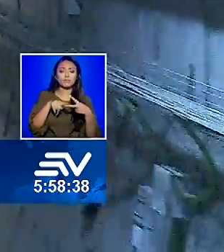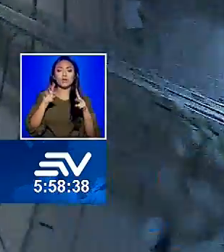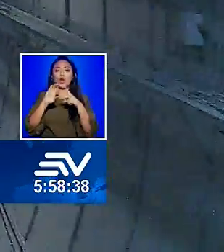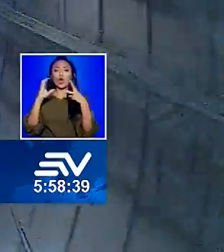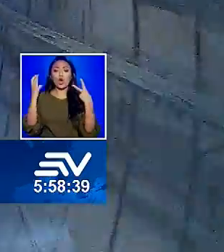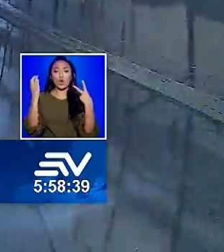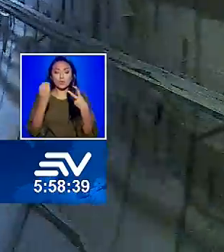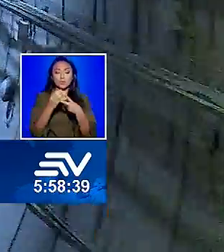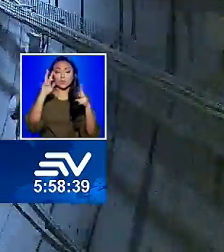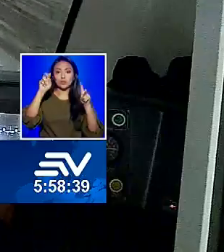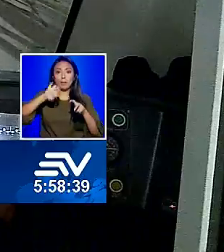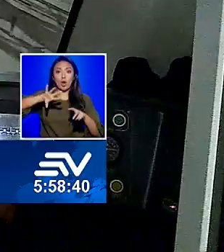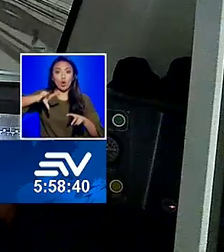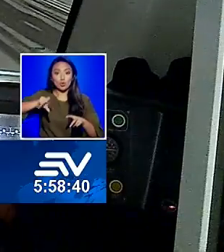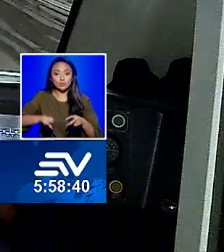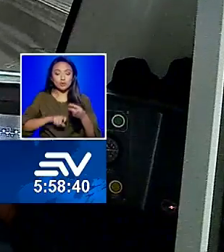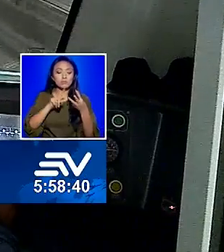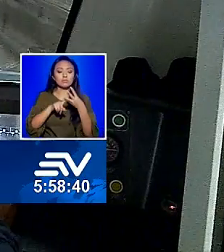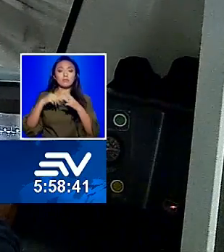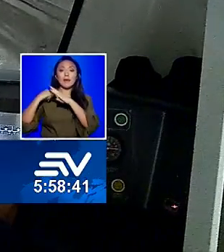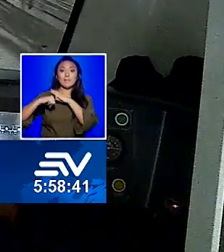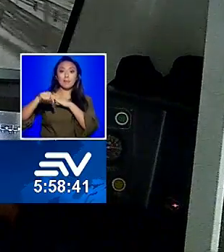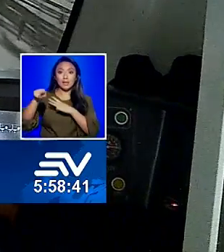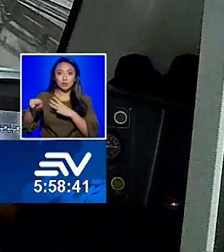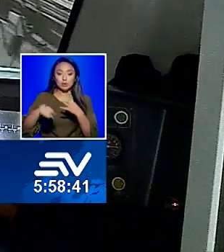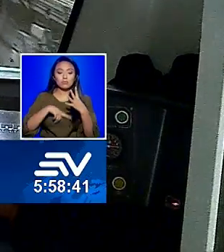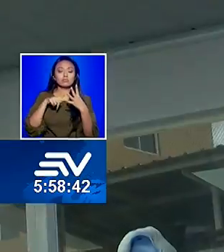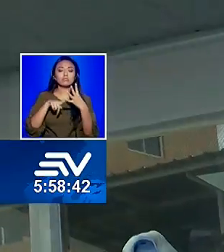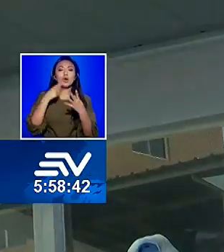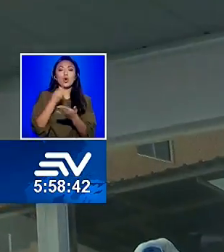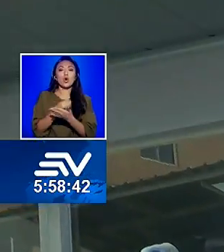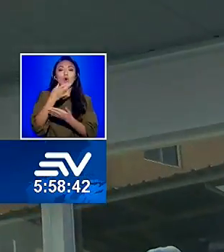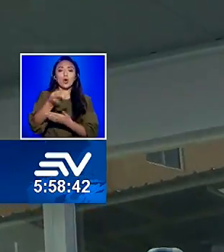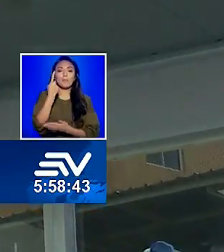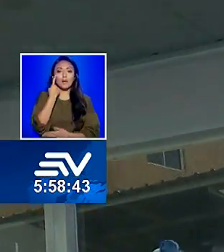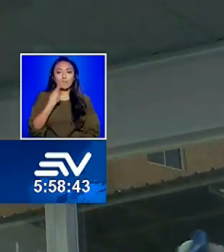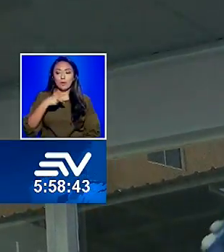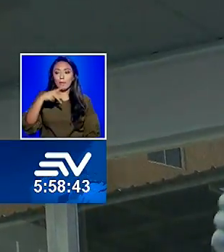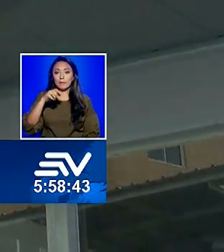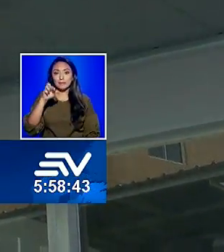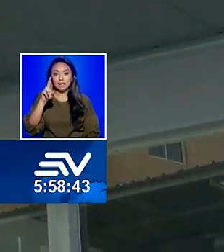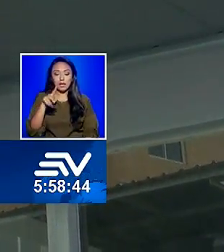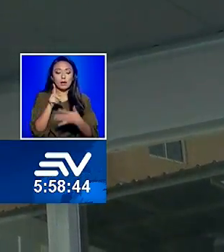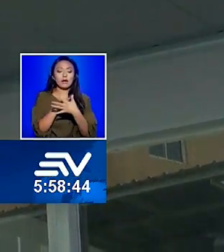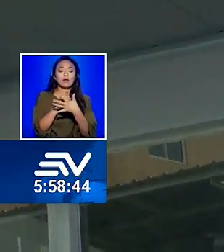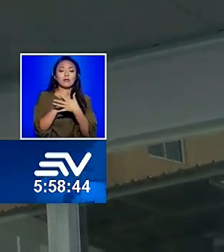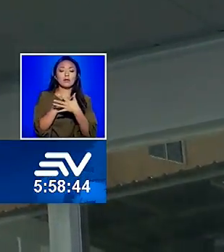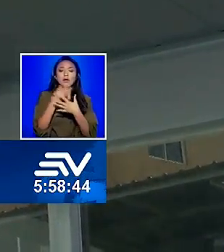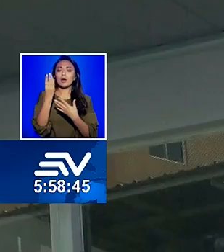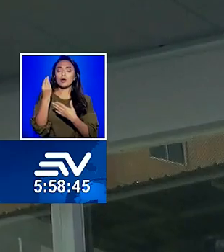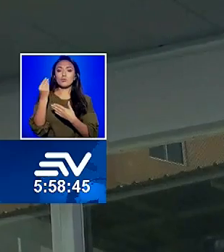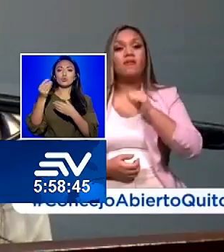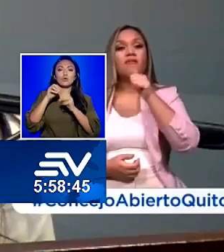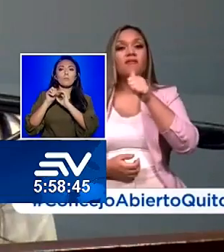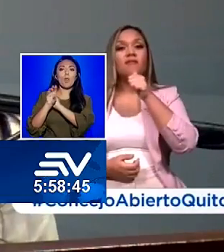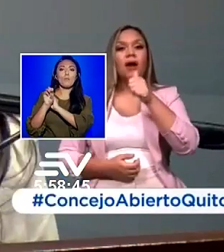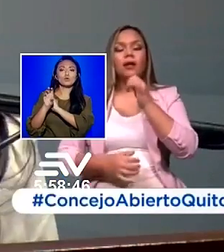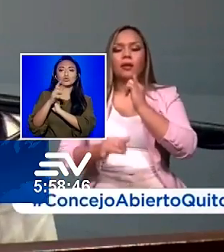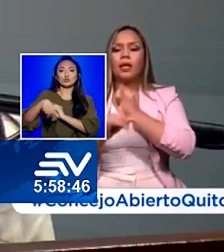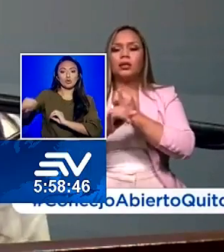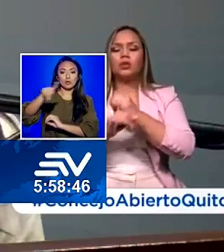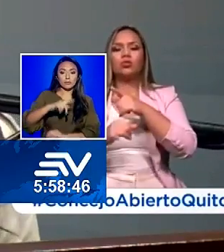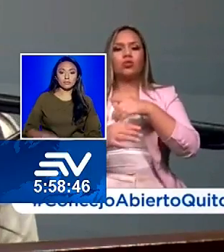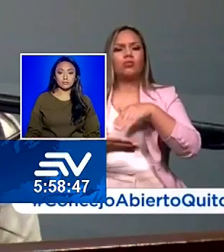metropolitana anticorrupción el metro de quito la compra de pruebas pcr y el exceso de autopromoción yo